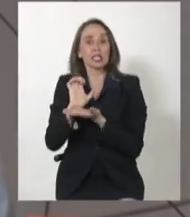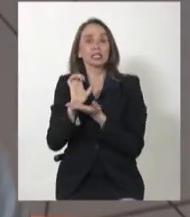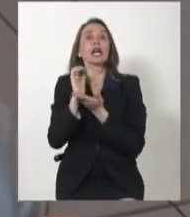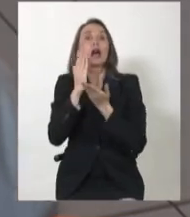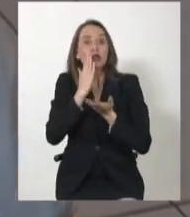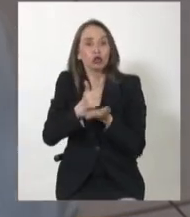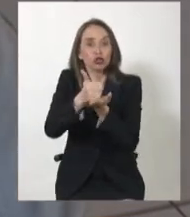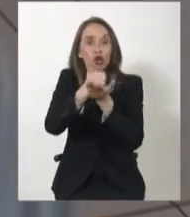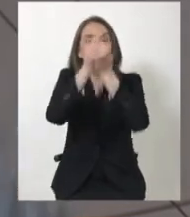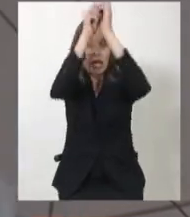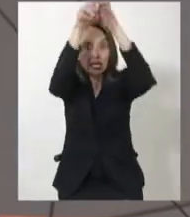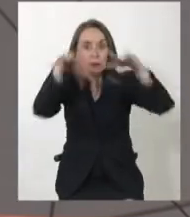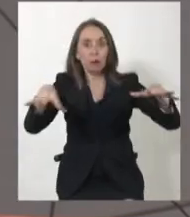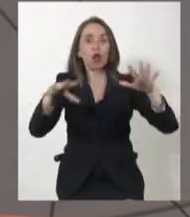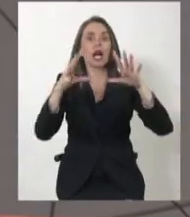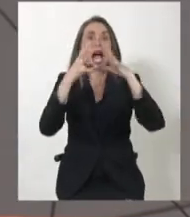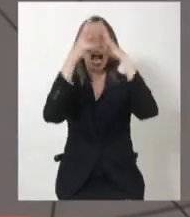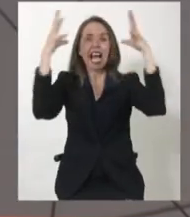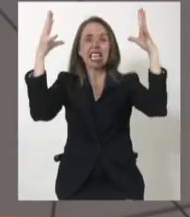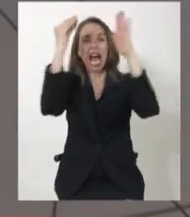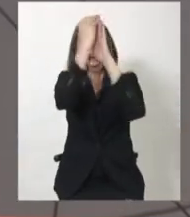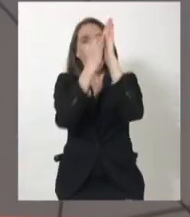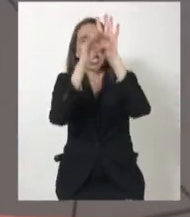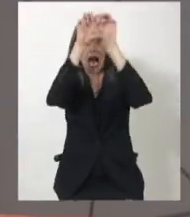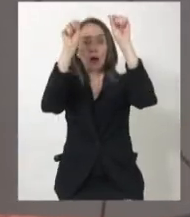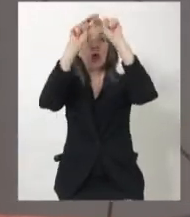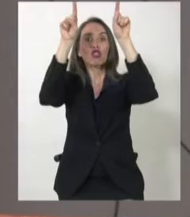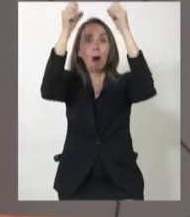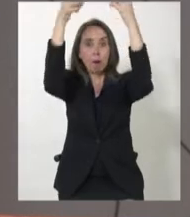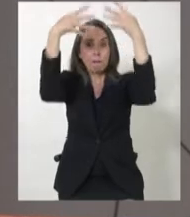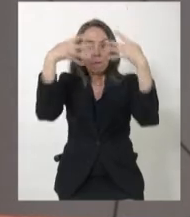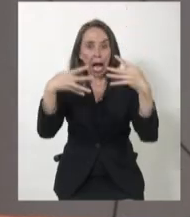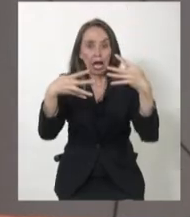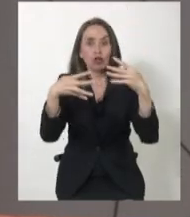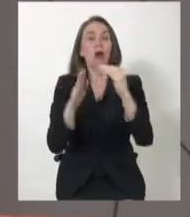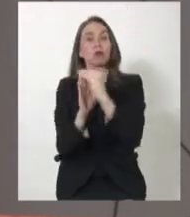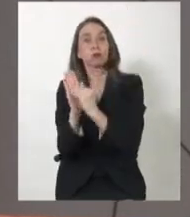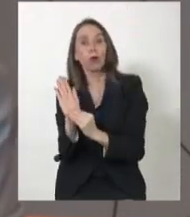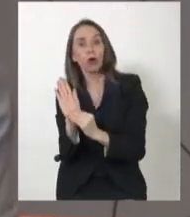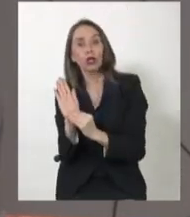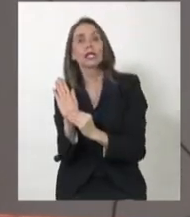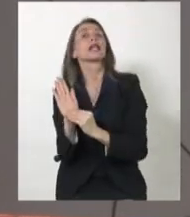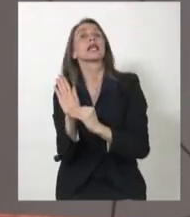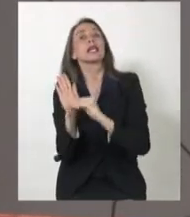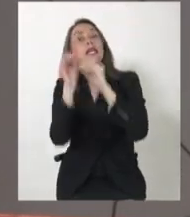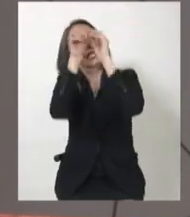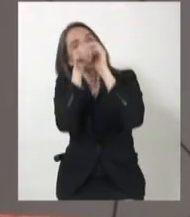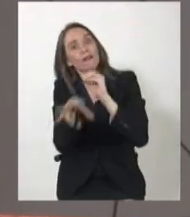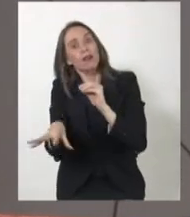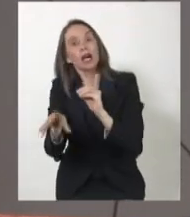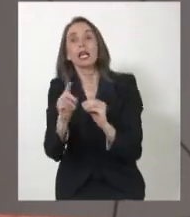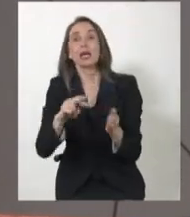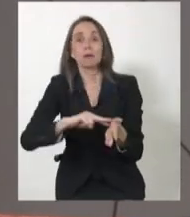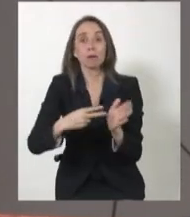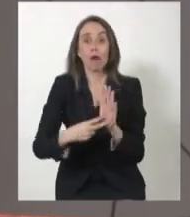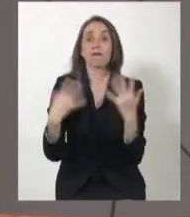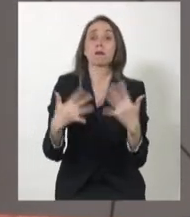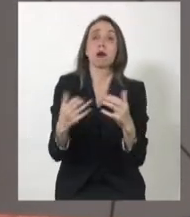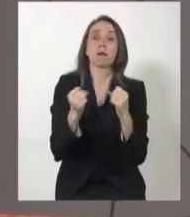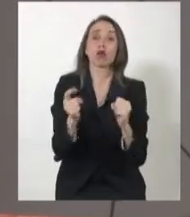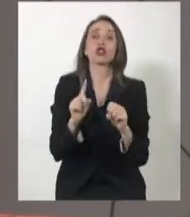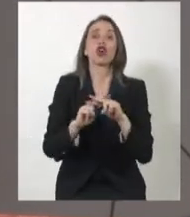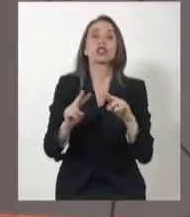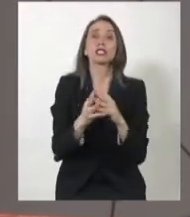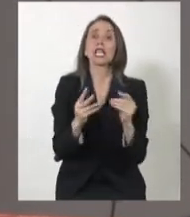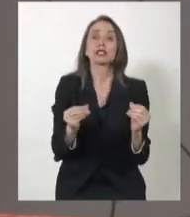Entonces, grandes acuerdos, grandes marcos, pero también pueden haber verbos compromisorios. Y este problema tan brutal no se resuelve solamente con